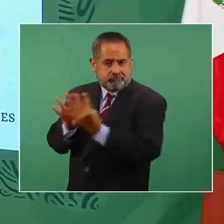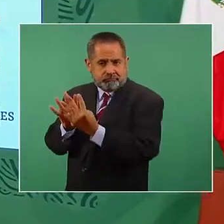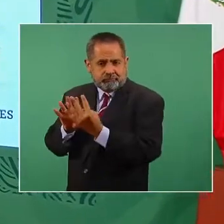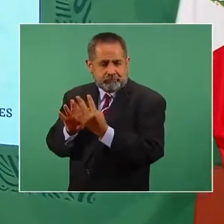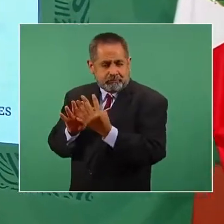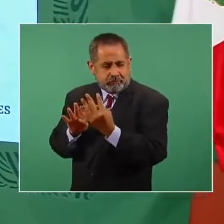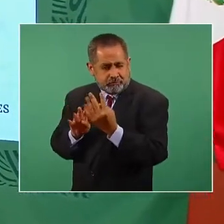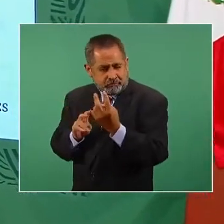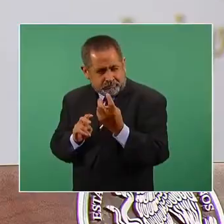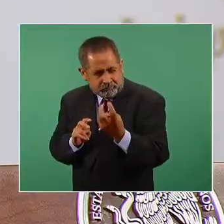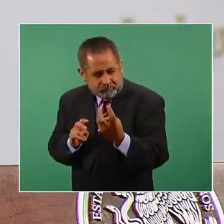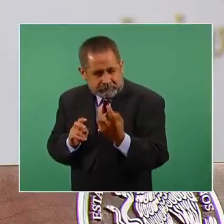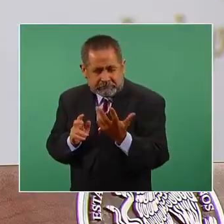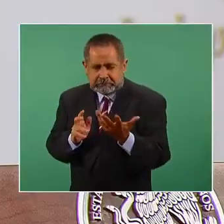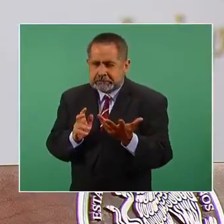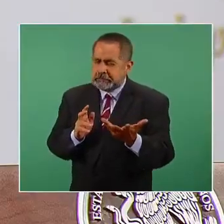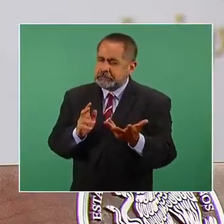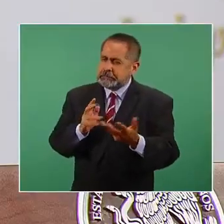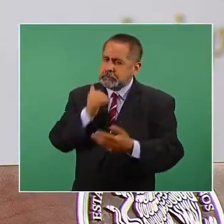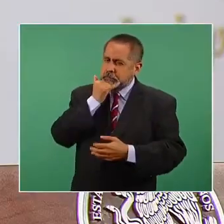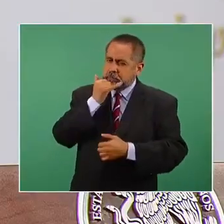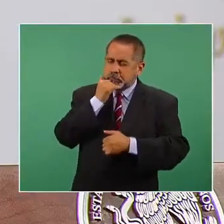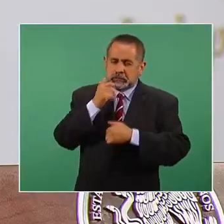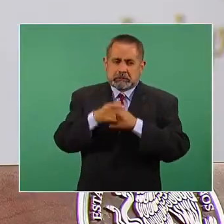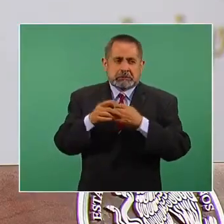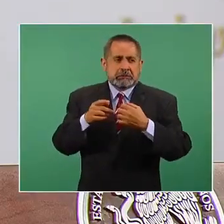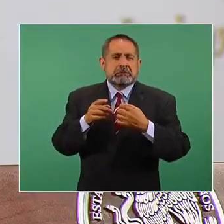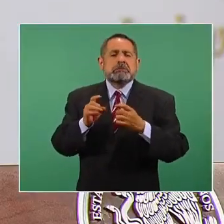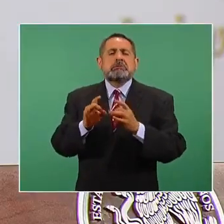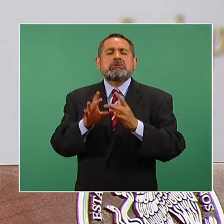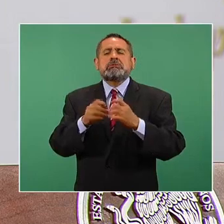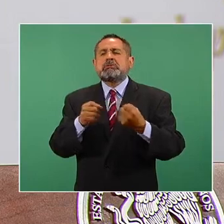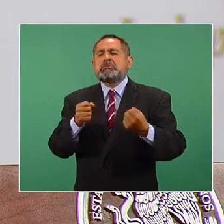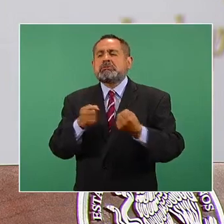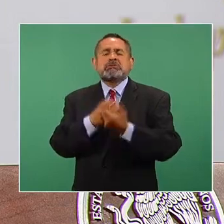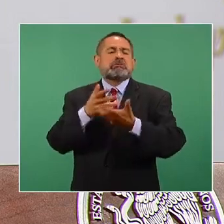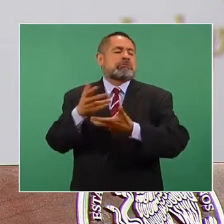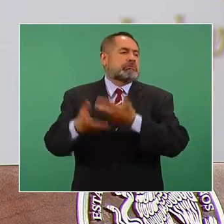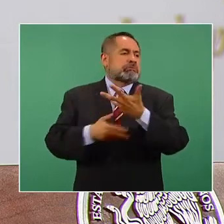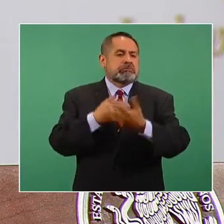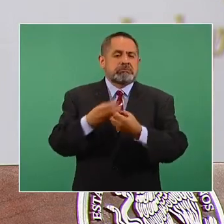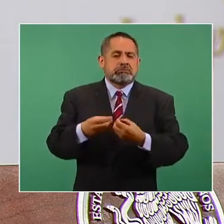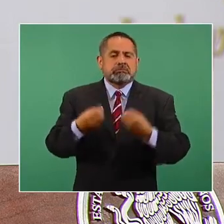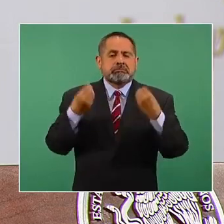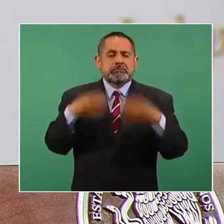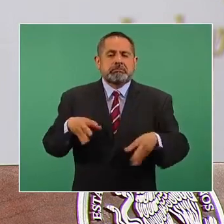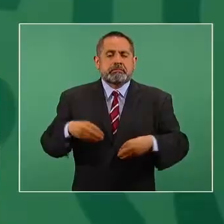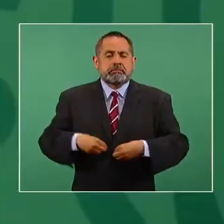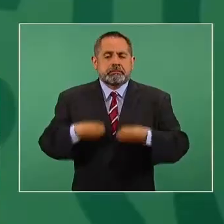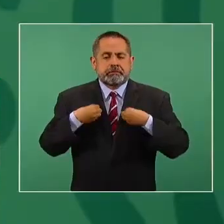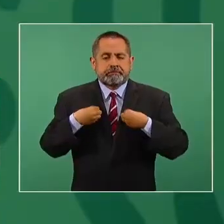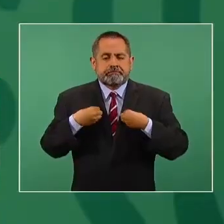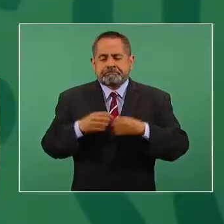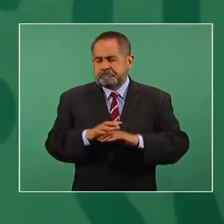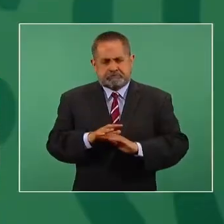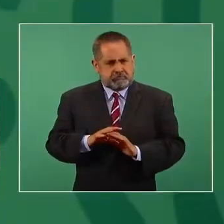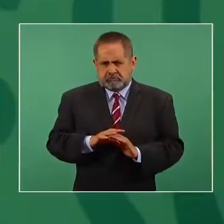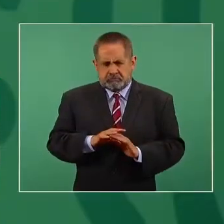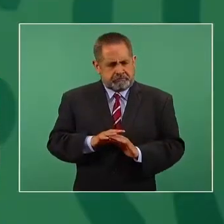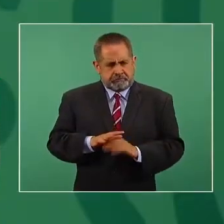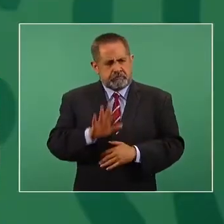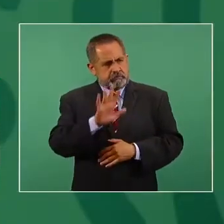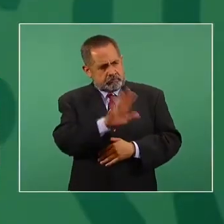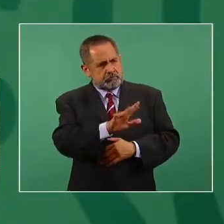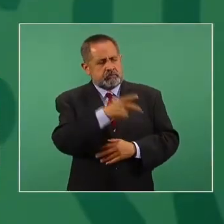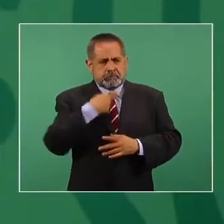Es exponer la vida de quienes están manifestando, quienes